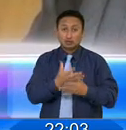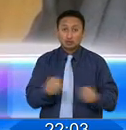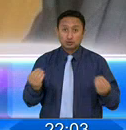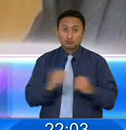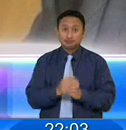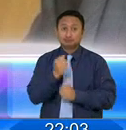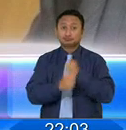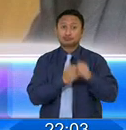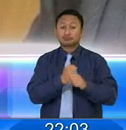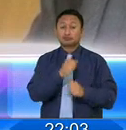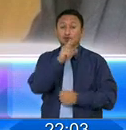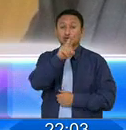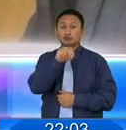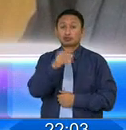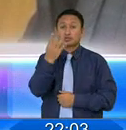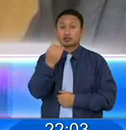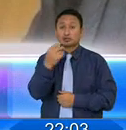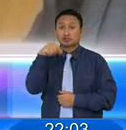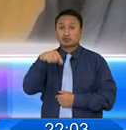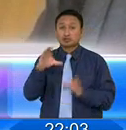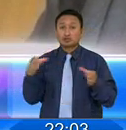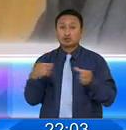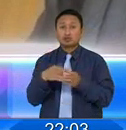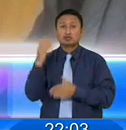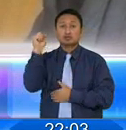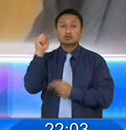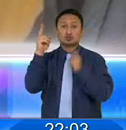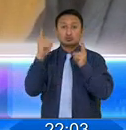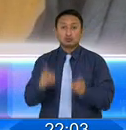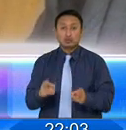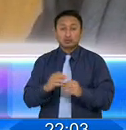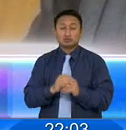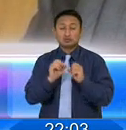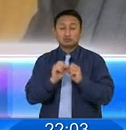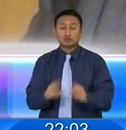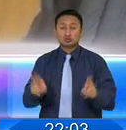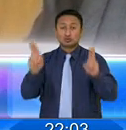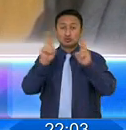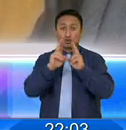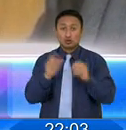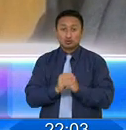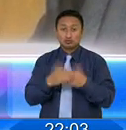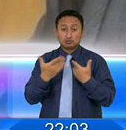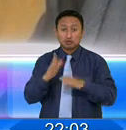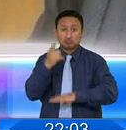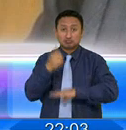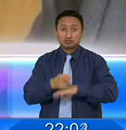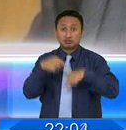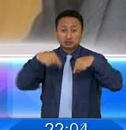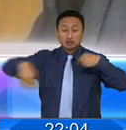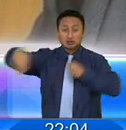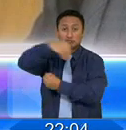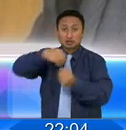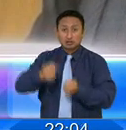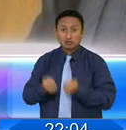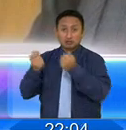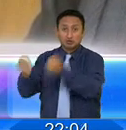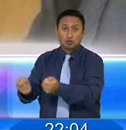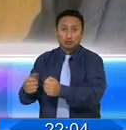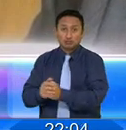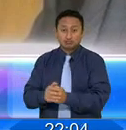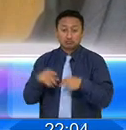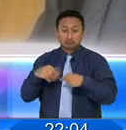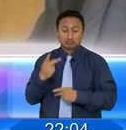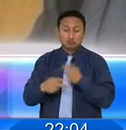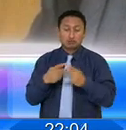el 2014 por el Comité de Derechos Humanos de la ONU y ya ordenaron su devolución y estamos en